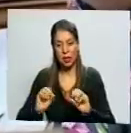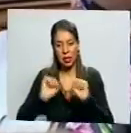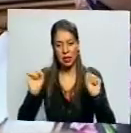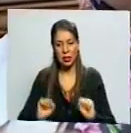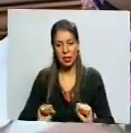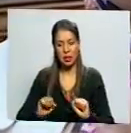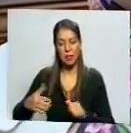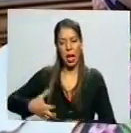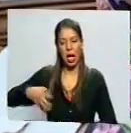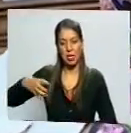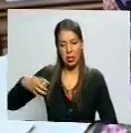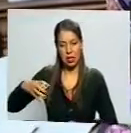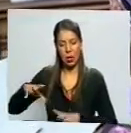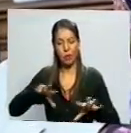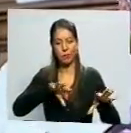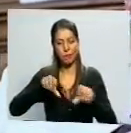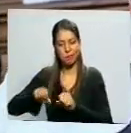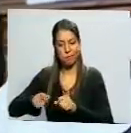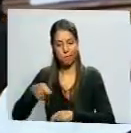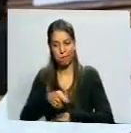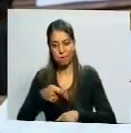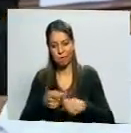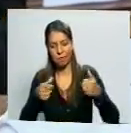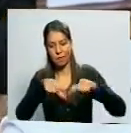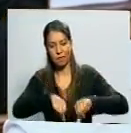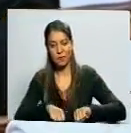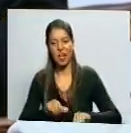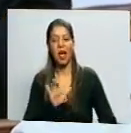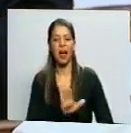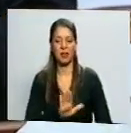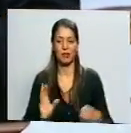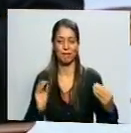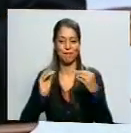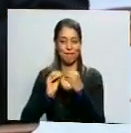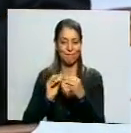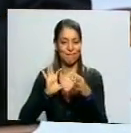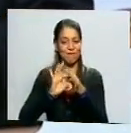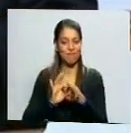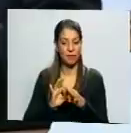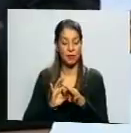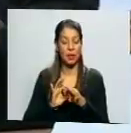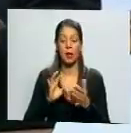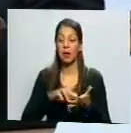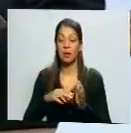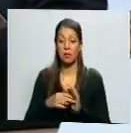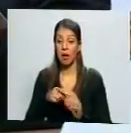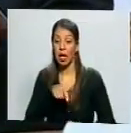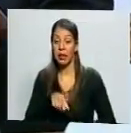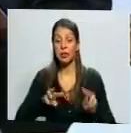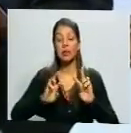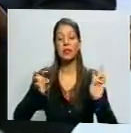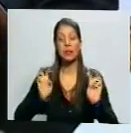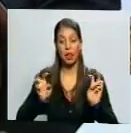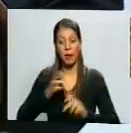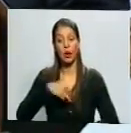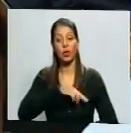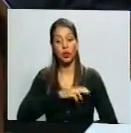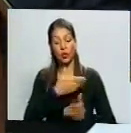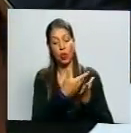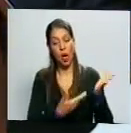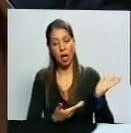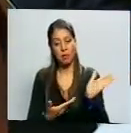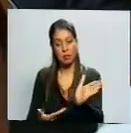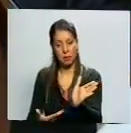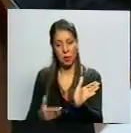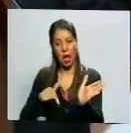guerra económica. No nos extrañe. Buena parte de lo que significa este tema que estamos trayendo a